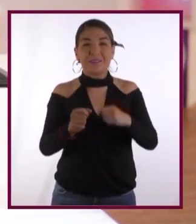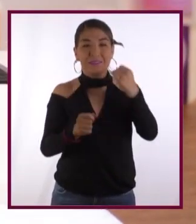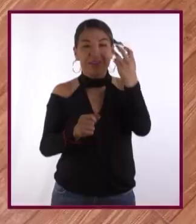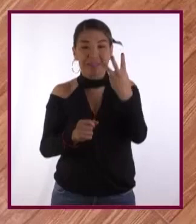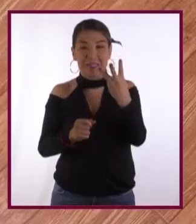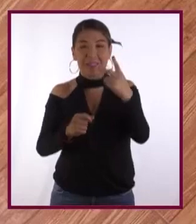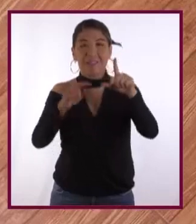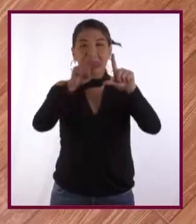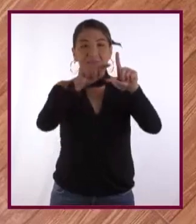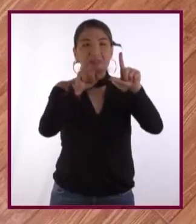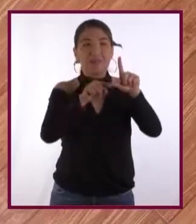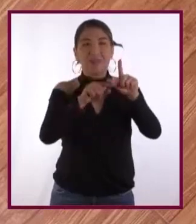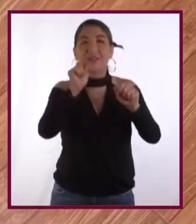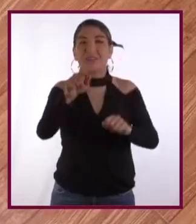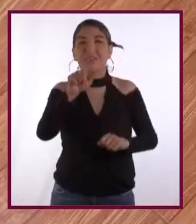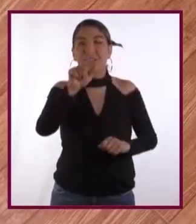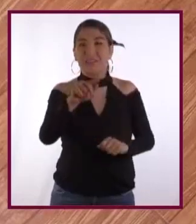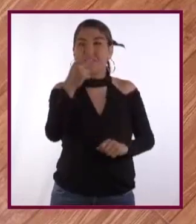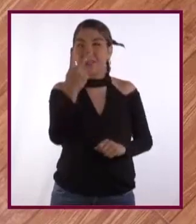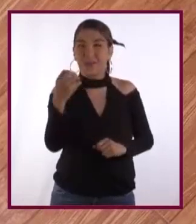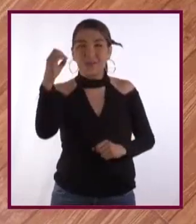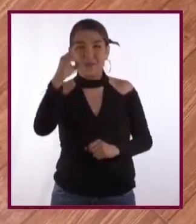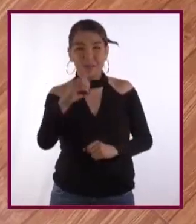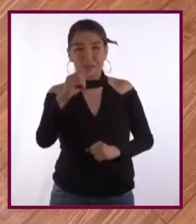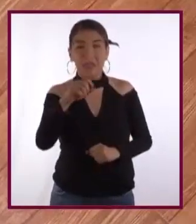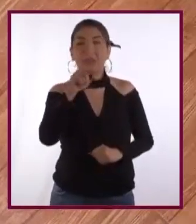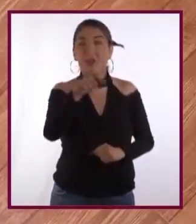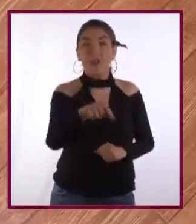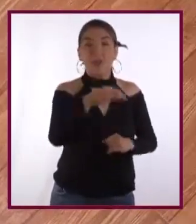que tres ángulos internos son